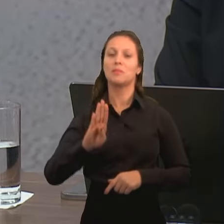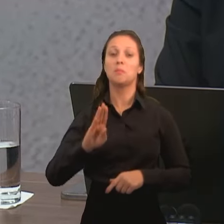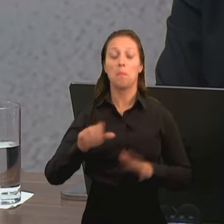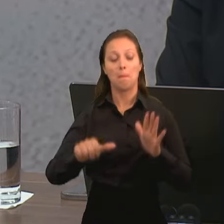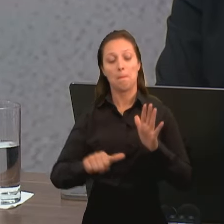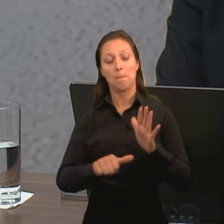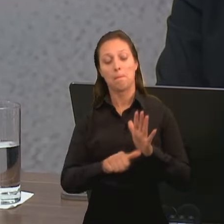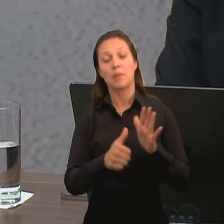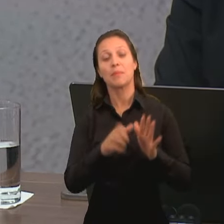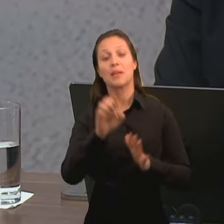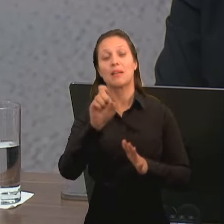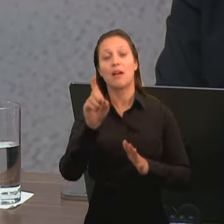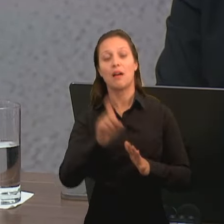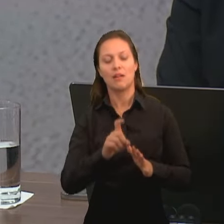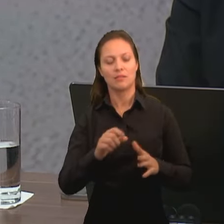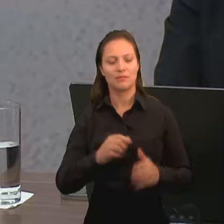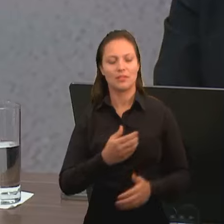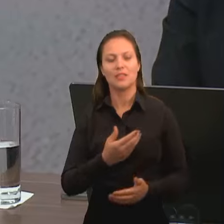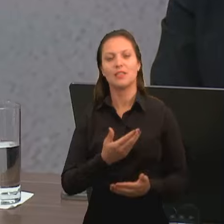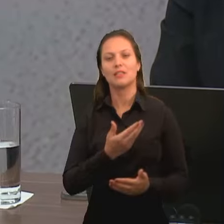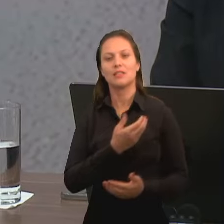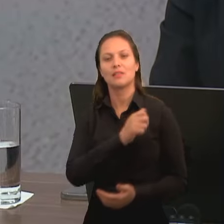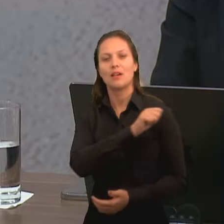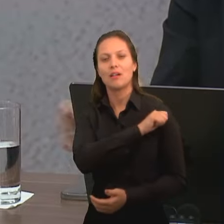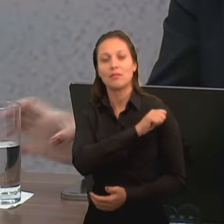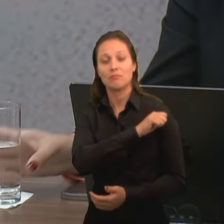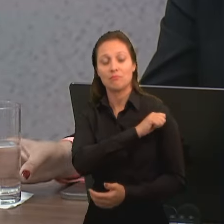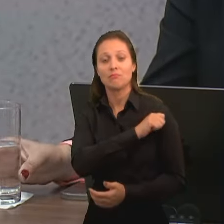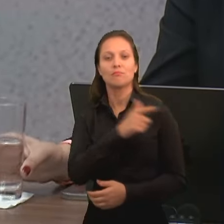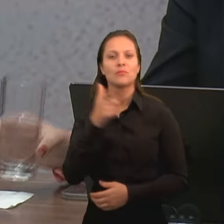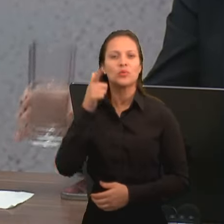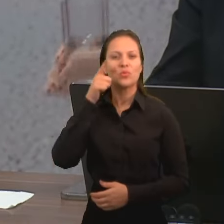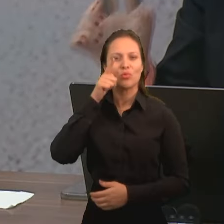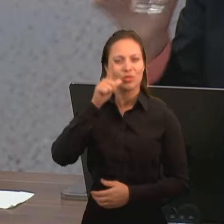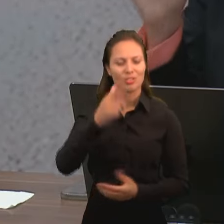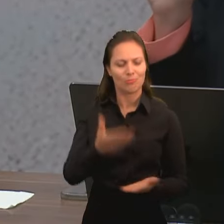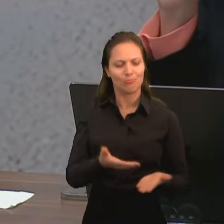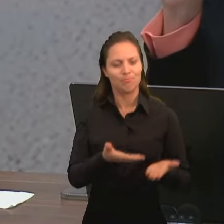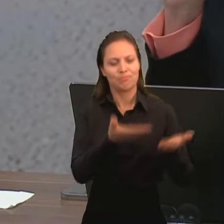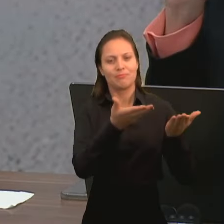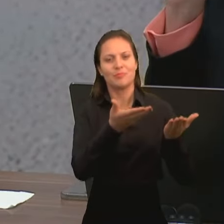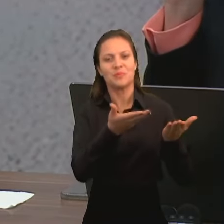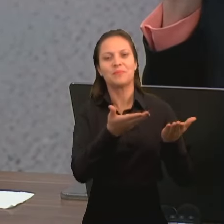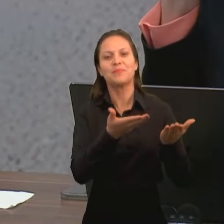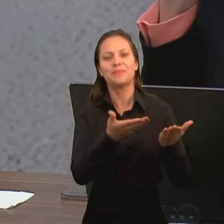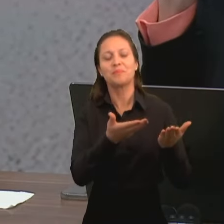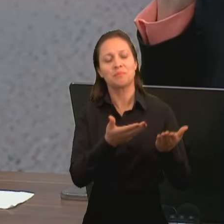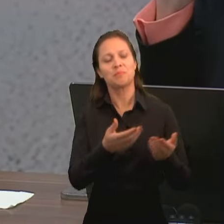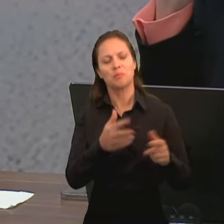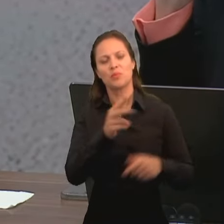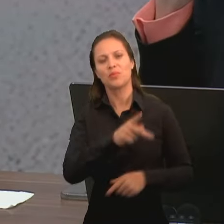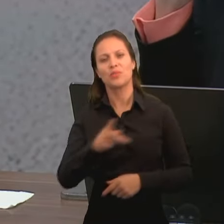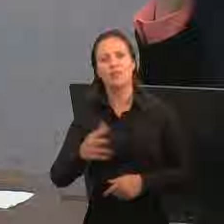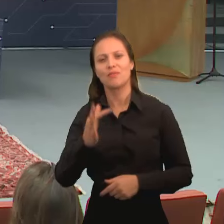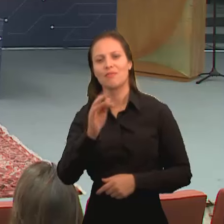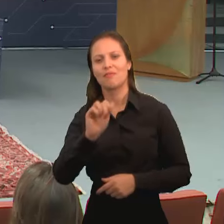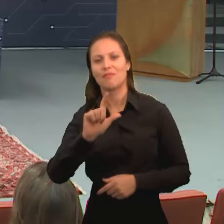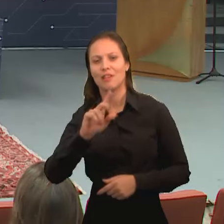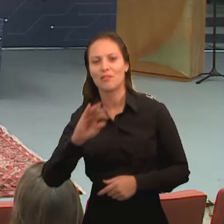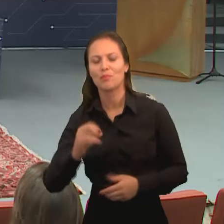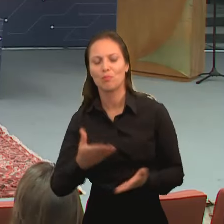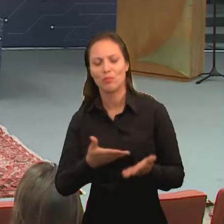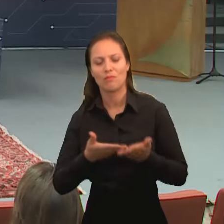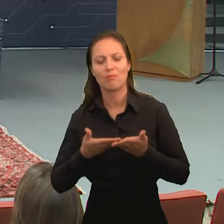Brasilia y fue el primero exalumno del área de Ciencias Exactas de Ingeniería que recibió este honor. Profesor Flavio,